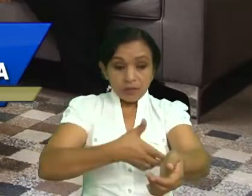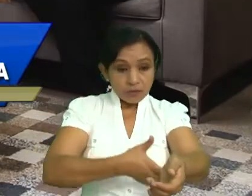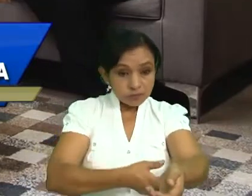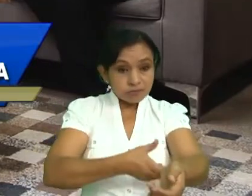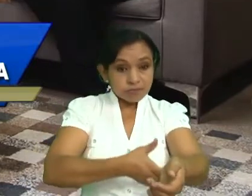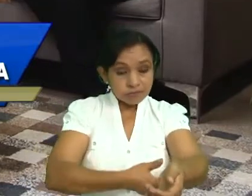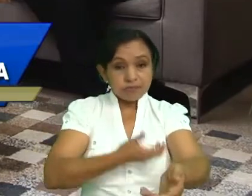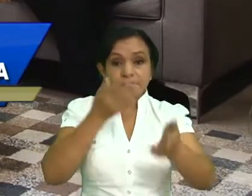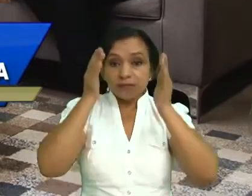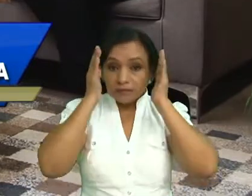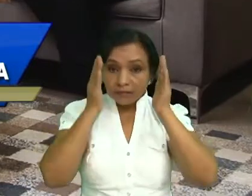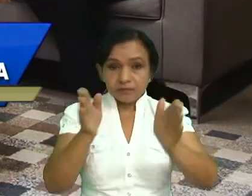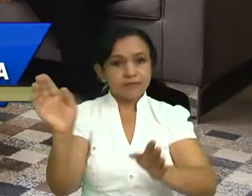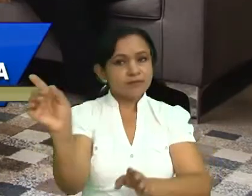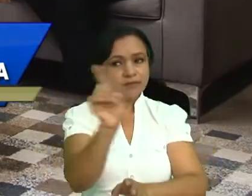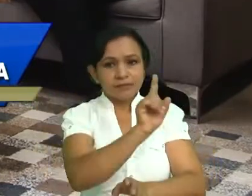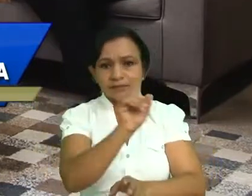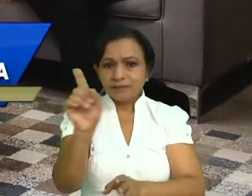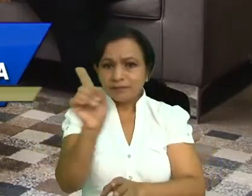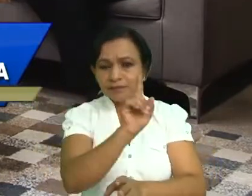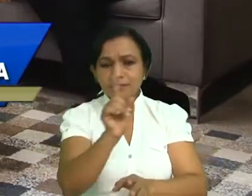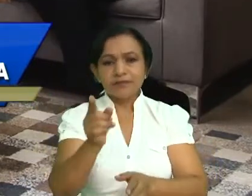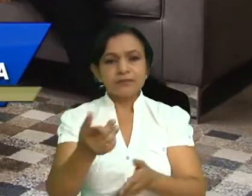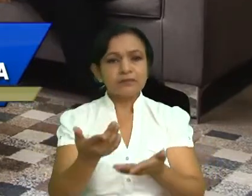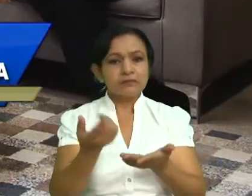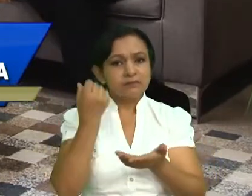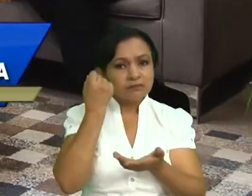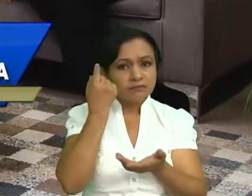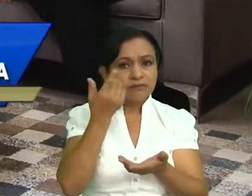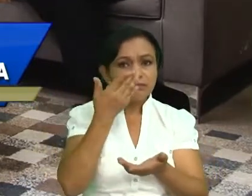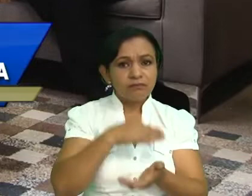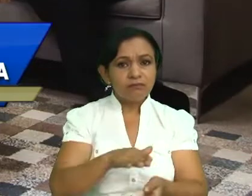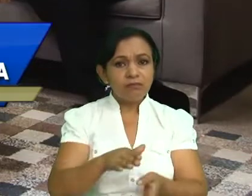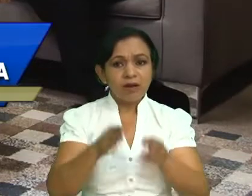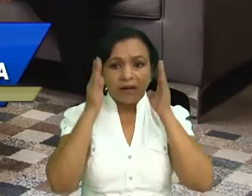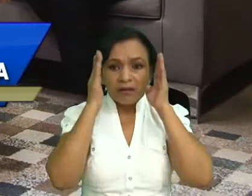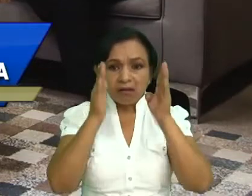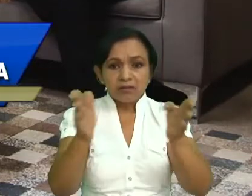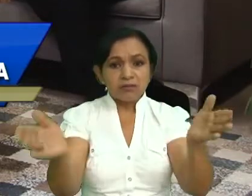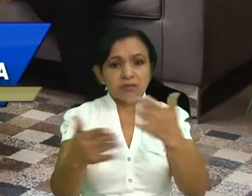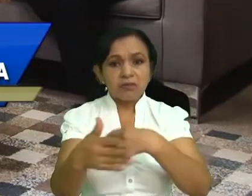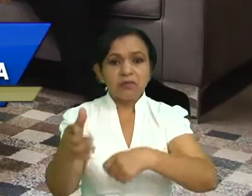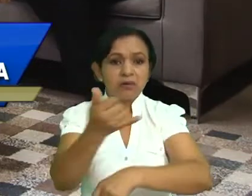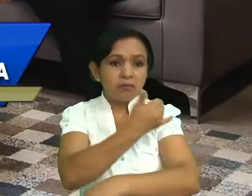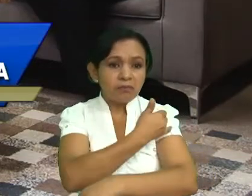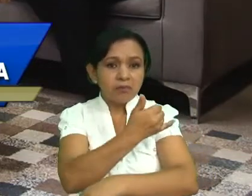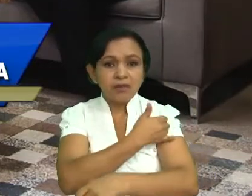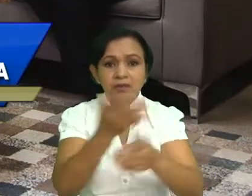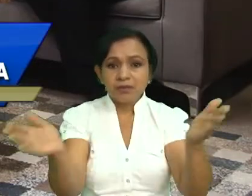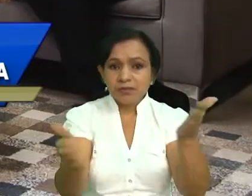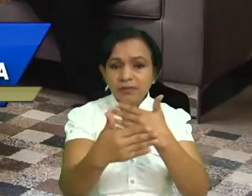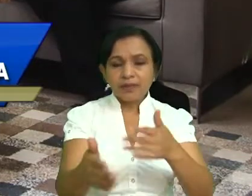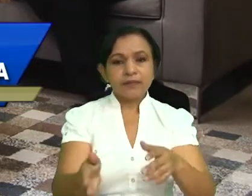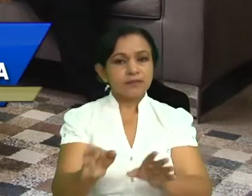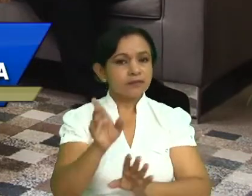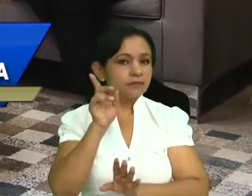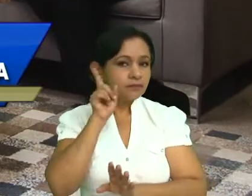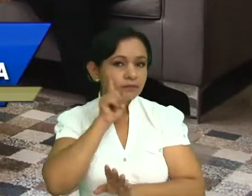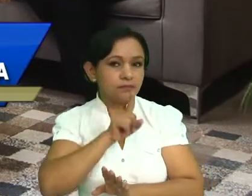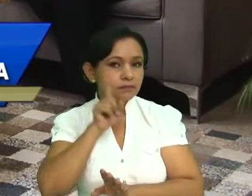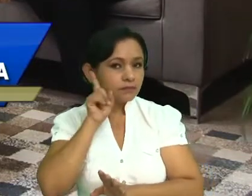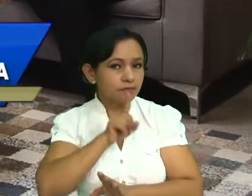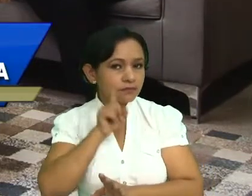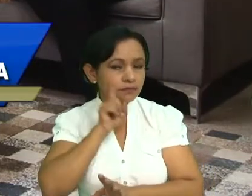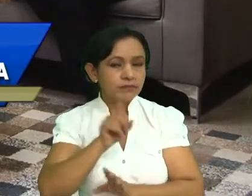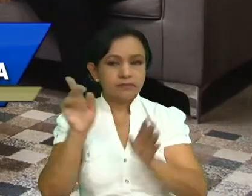la atención. No, exacto, porque podemos malinterpretar eso de que no hay atención los hospitales y centros de salud, y no es cierto. Igual